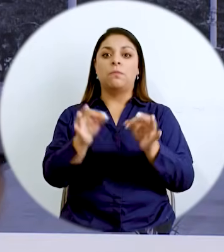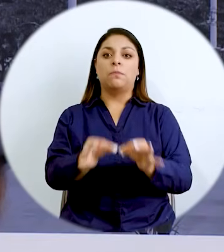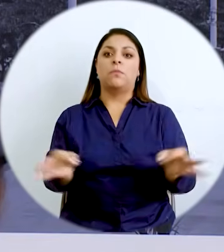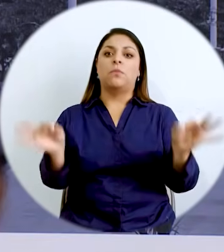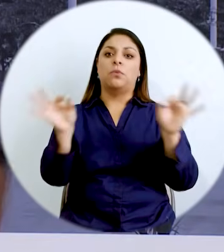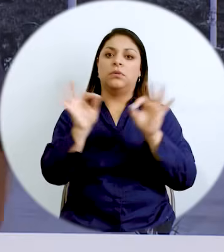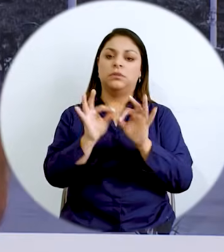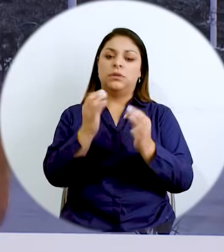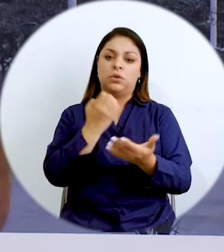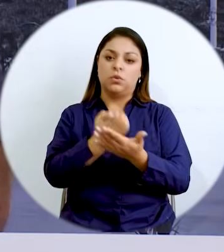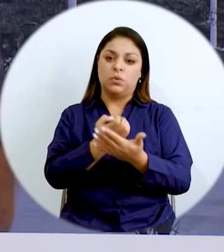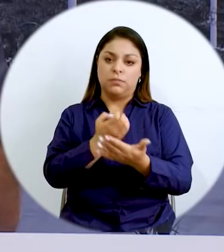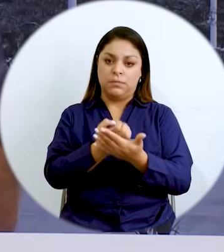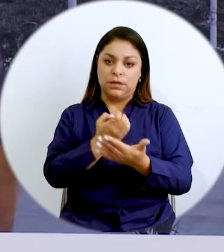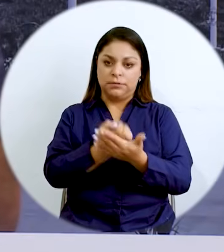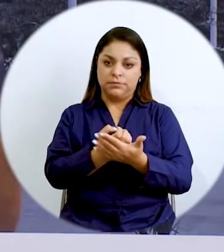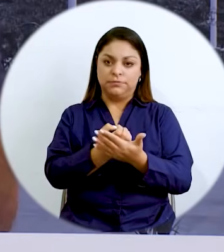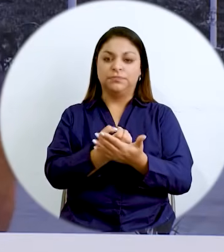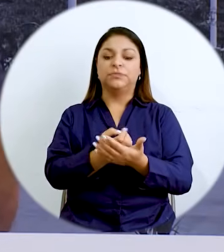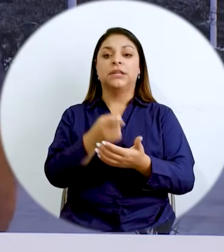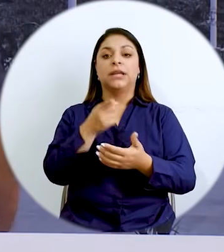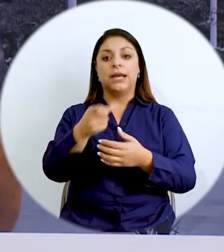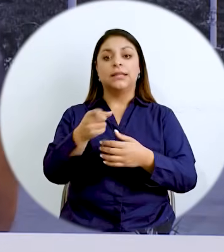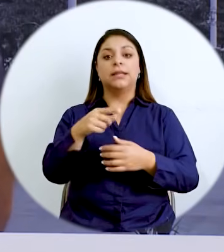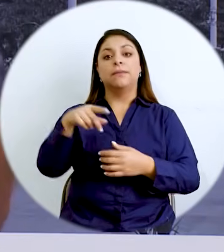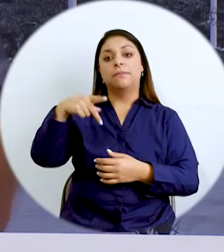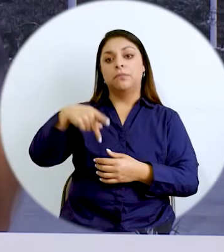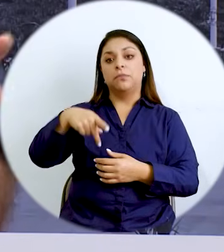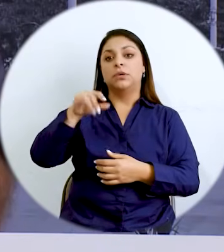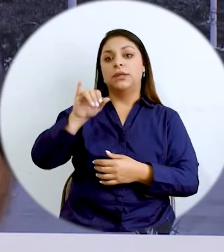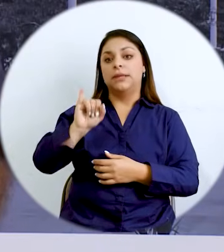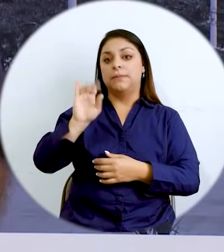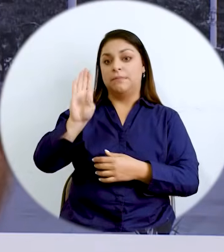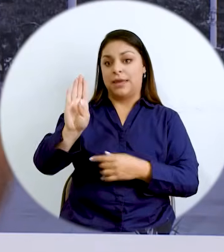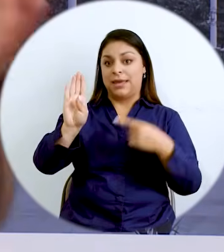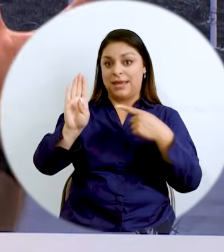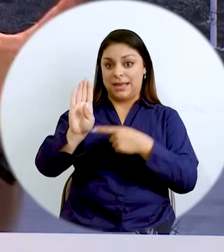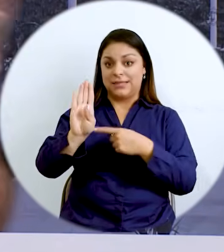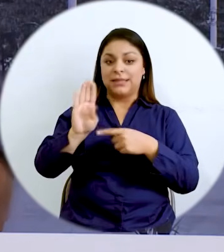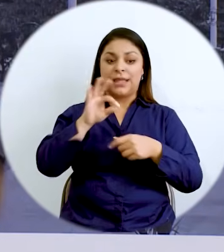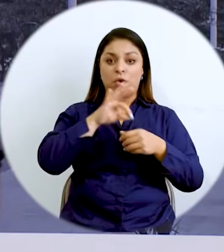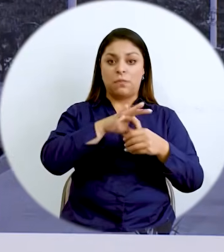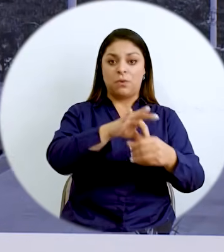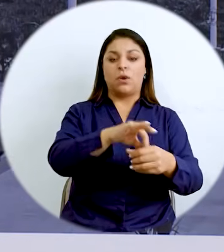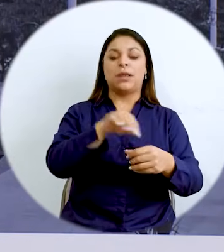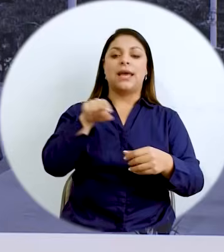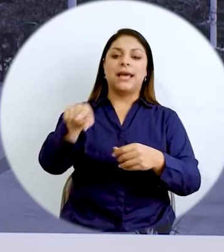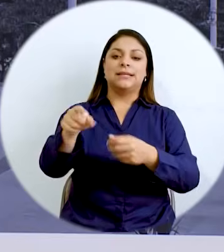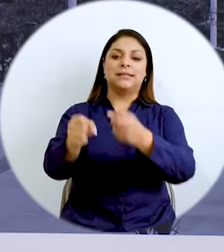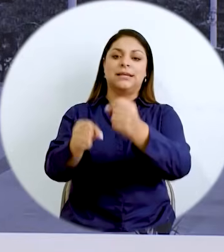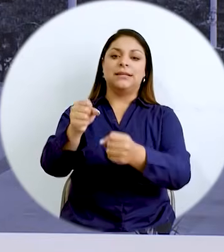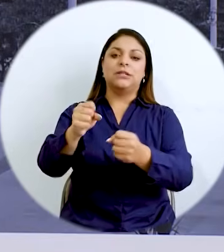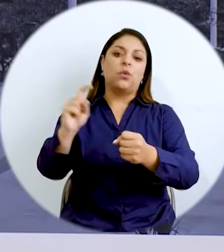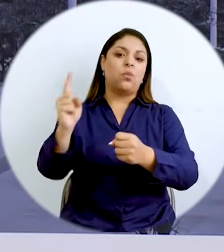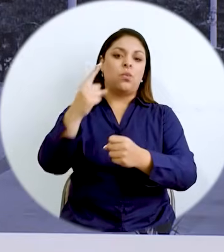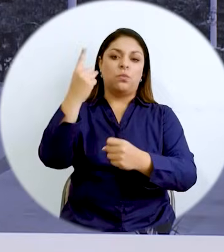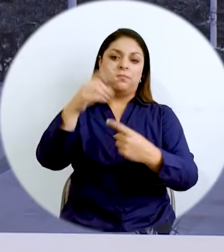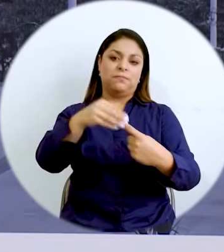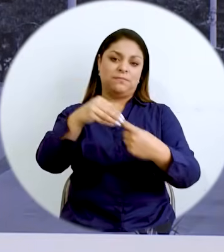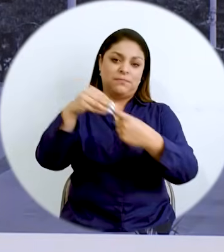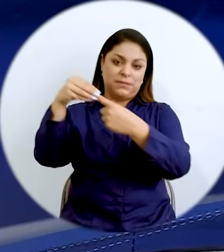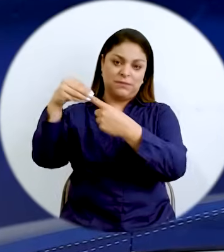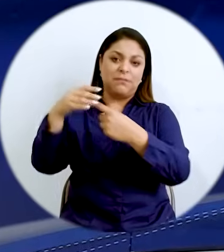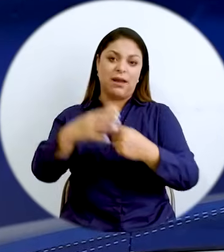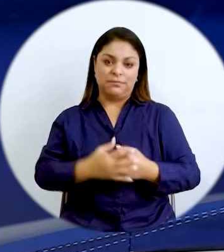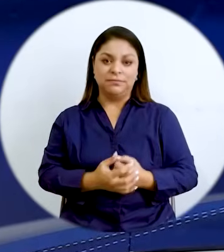importancia económica. Dentro del Producto Interno Bruto agropecuario es uno de los principales. Sí, yo creo que debe